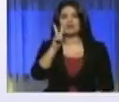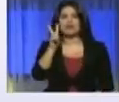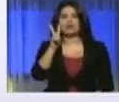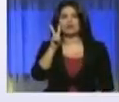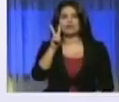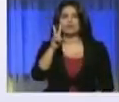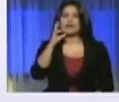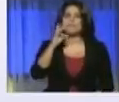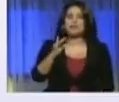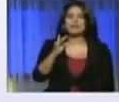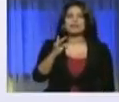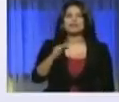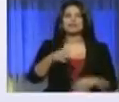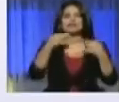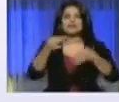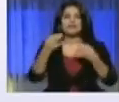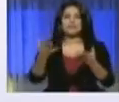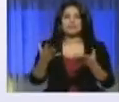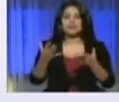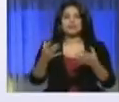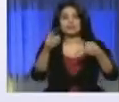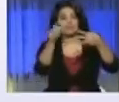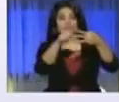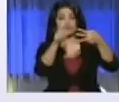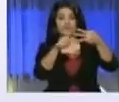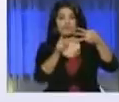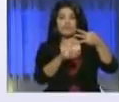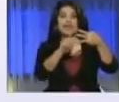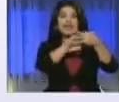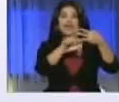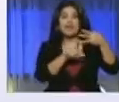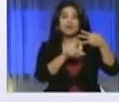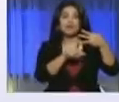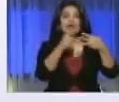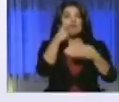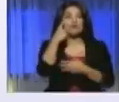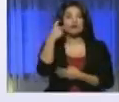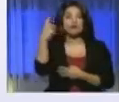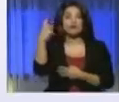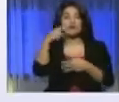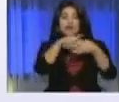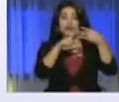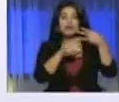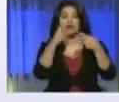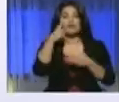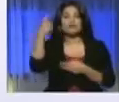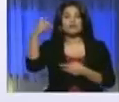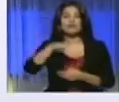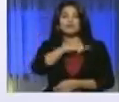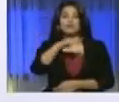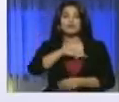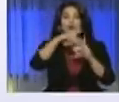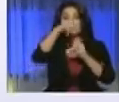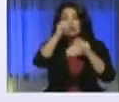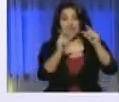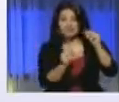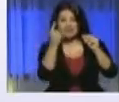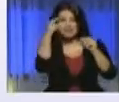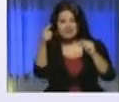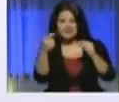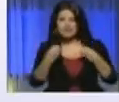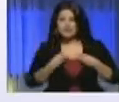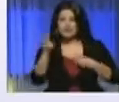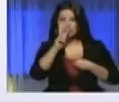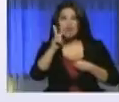combinar esos tres elementos que forman parte de la filosofía de la gran misión a toda vida Venezuela: el